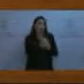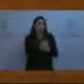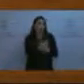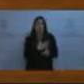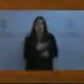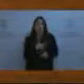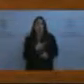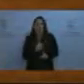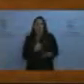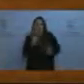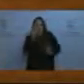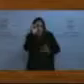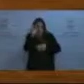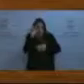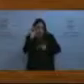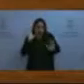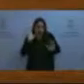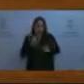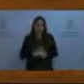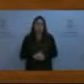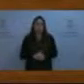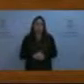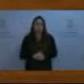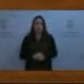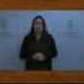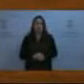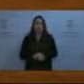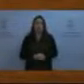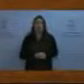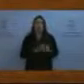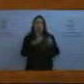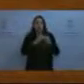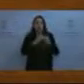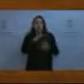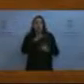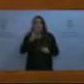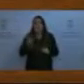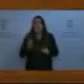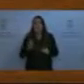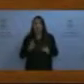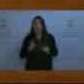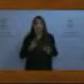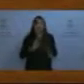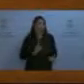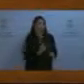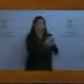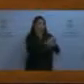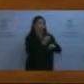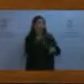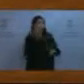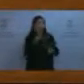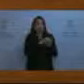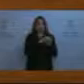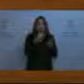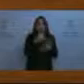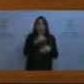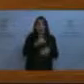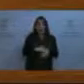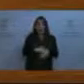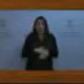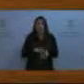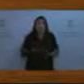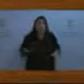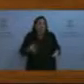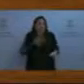es nuestra opinión. ¿Por qué no tenemos en el Grupo Parlamentario Popular ninguna duda en reprobar a esta consejera? Porque esta es la consejera de